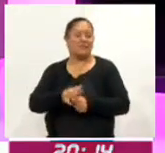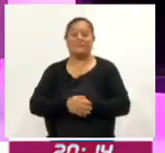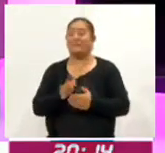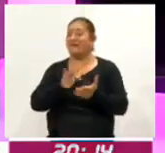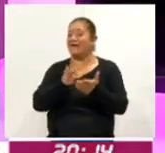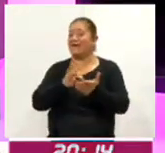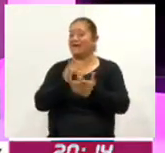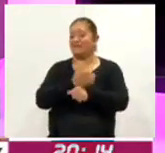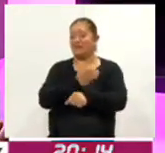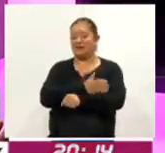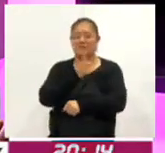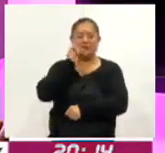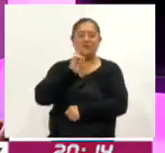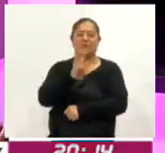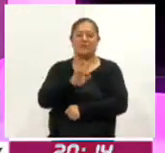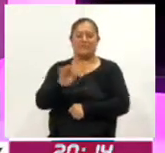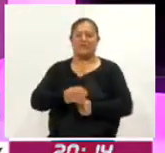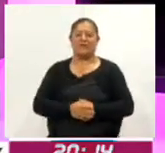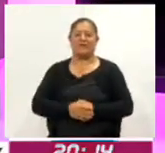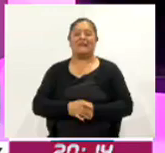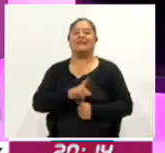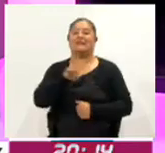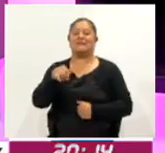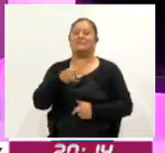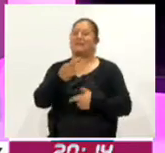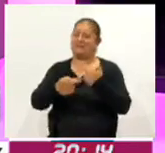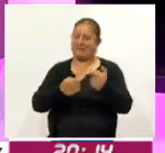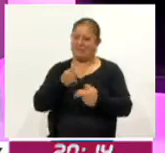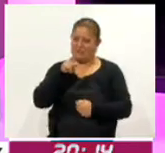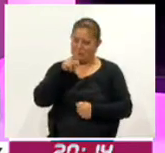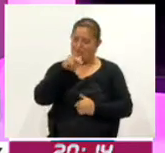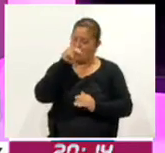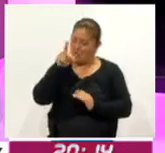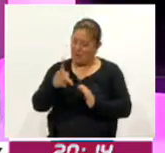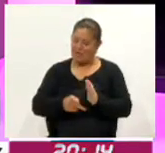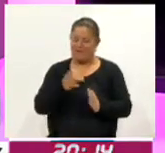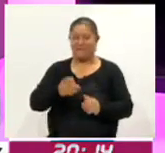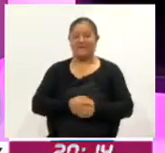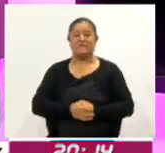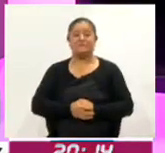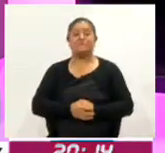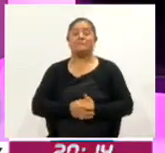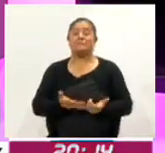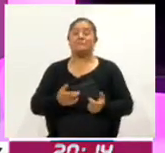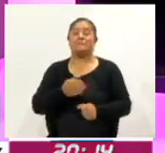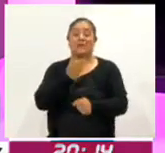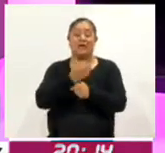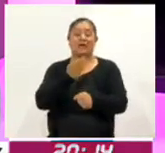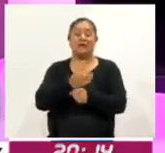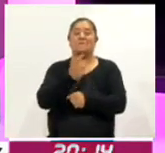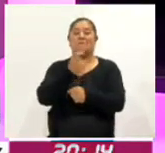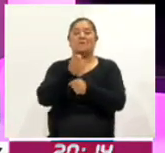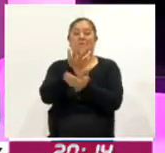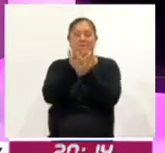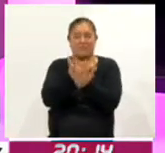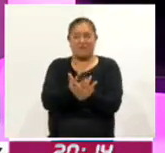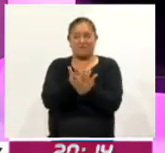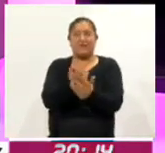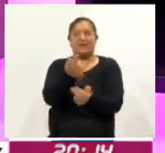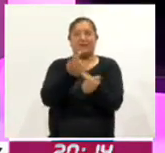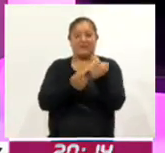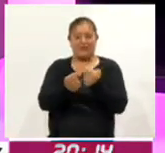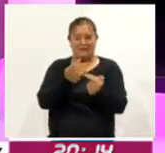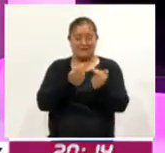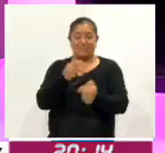compañera Victoria Flores. En unos momentitos vamos a regresar con ella. Pero antes nos vamos a nuestra primera pausa y enseguida